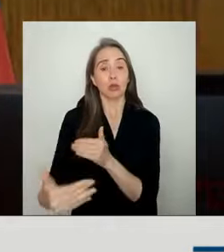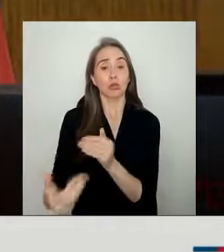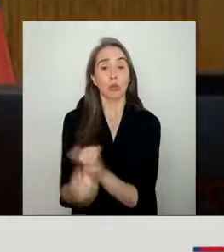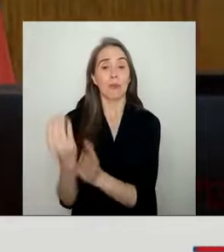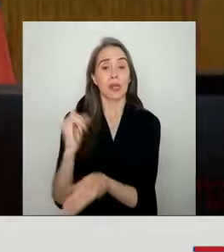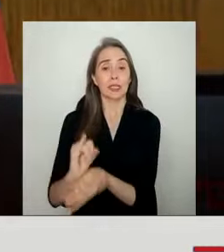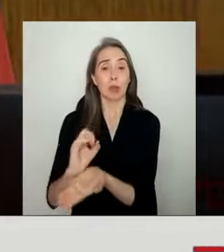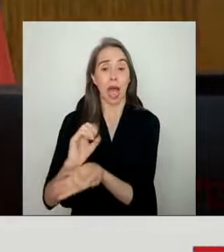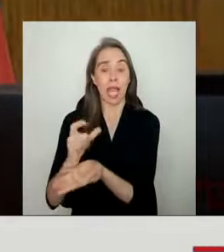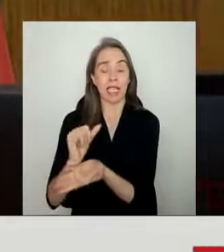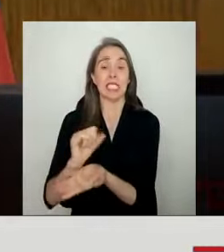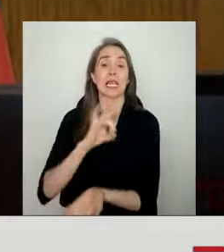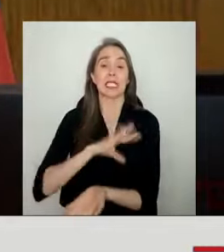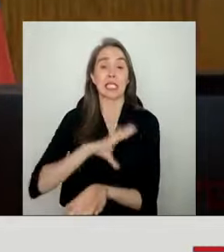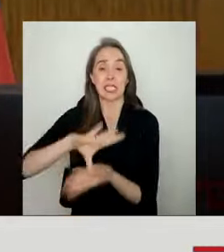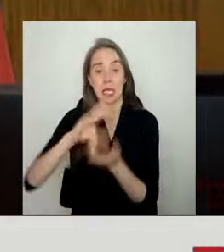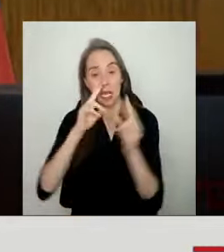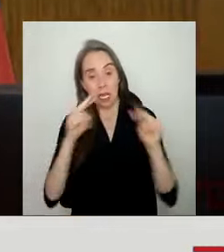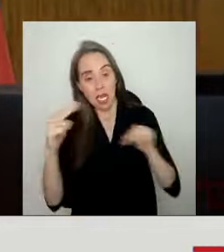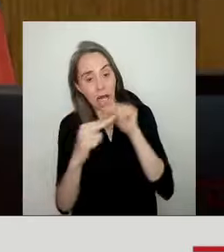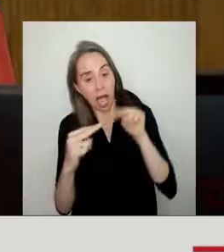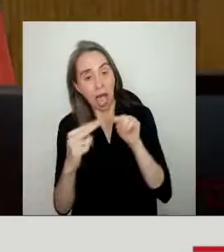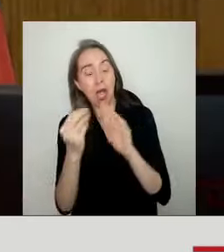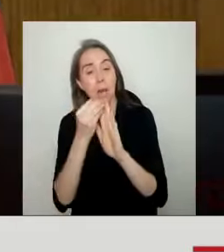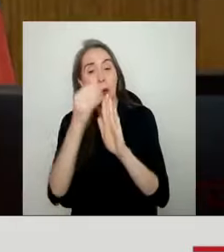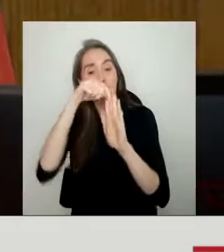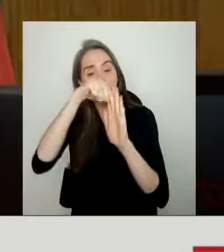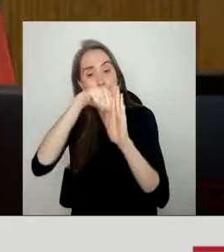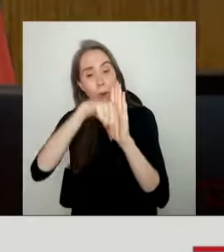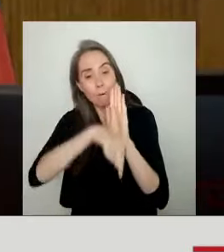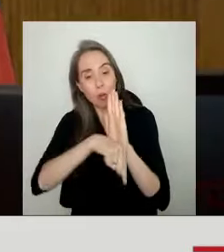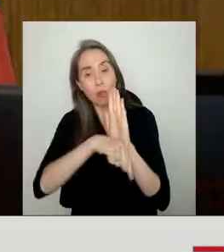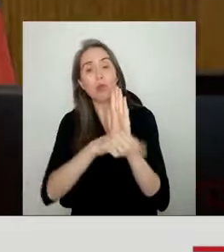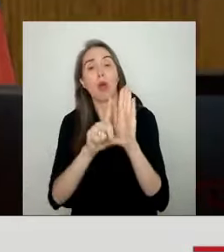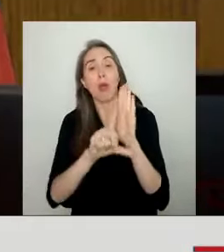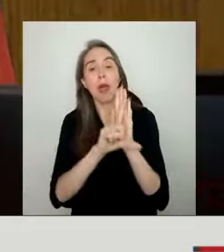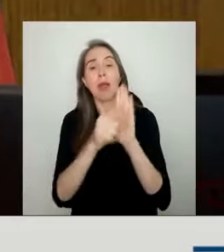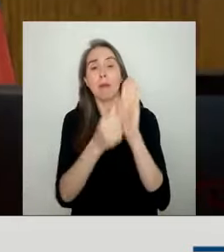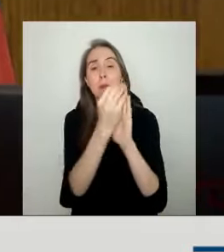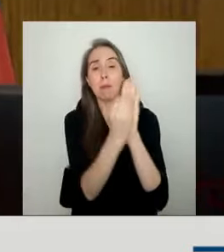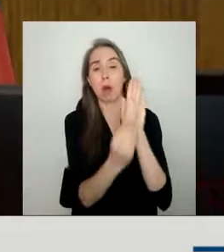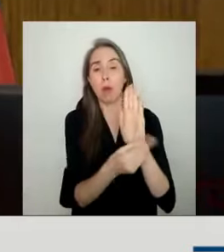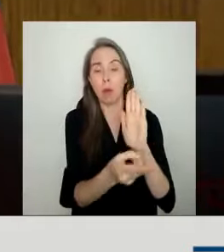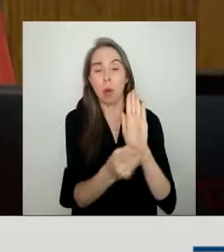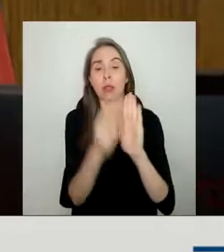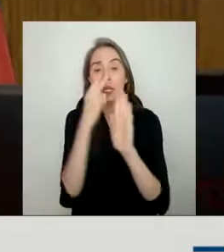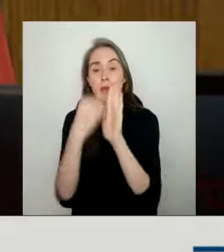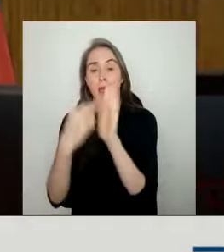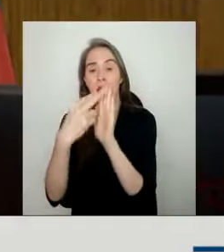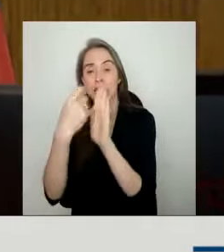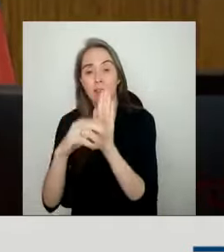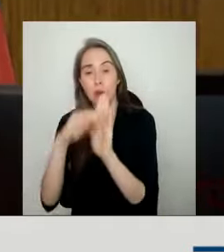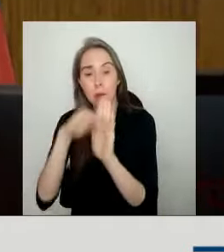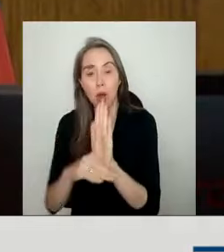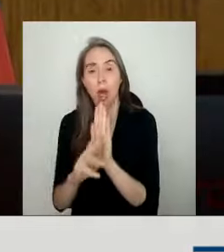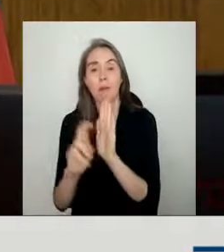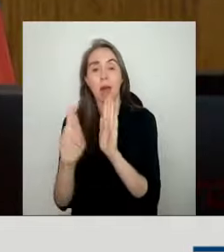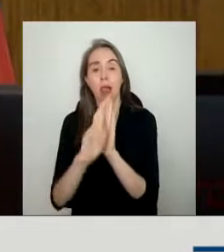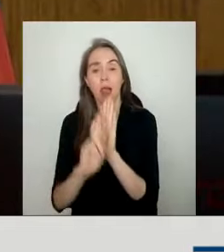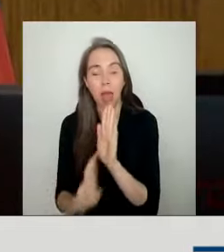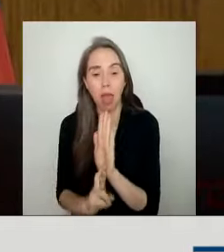poder hacer análisis mucho más exhaustivos de no solo de políticas públicas sino que también de programas regulaciones en las más